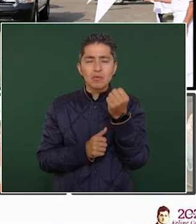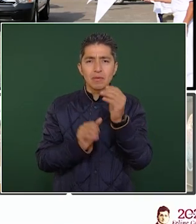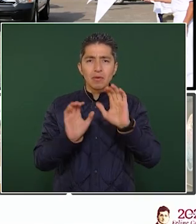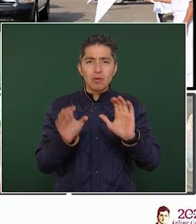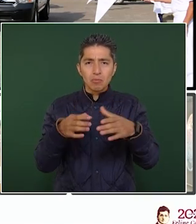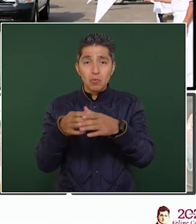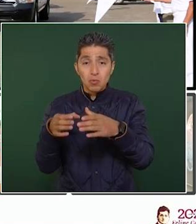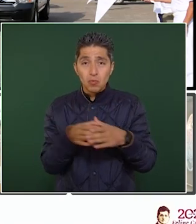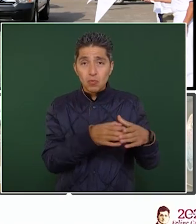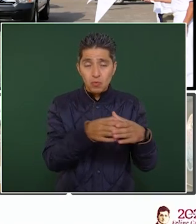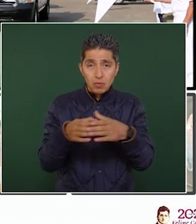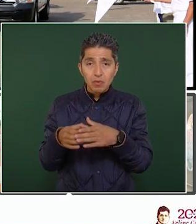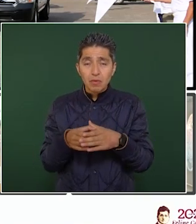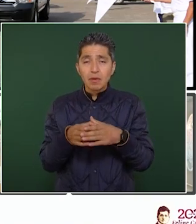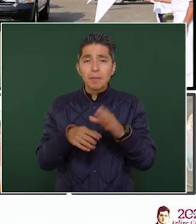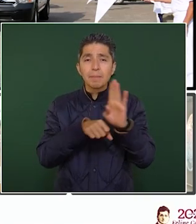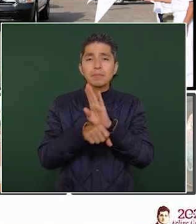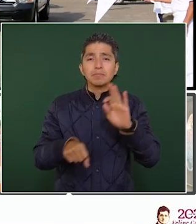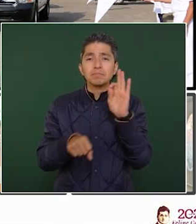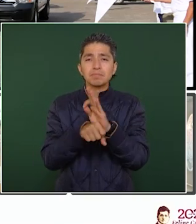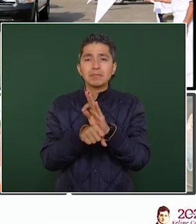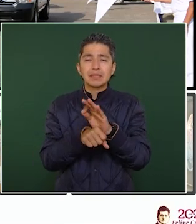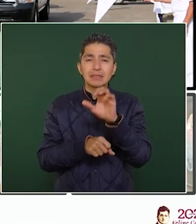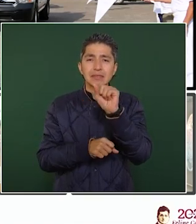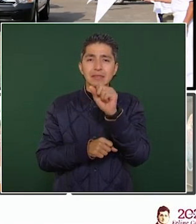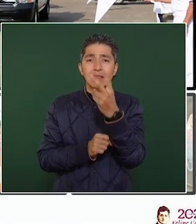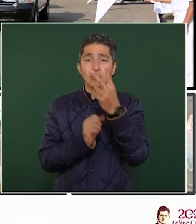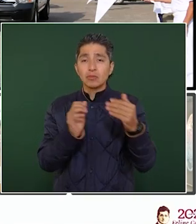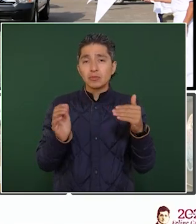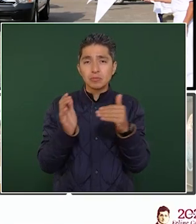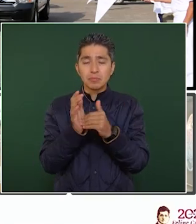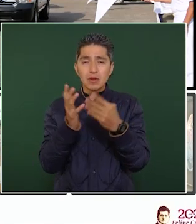comunidades y ha beneficiado a